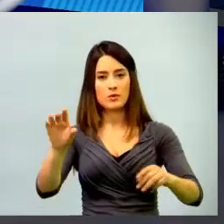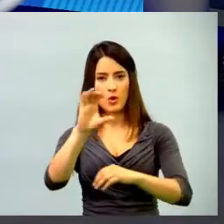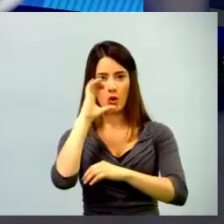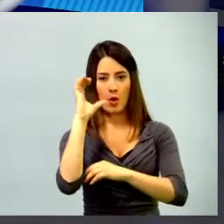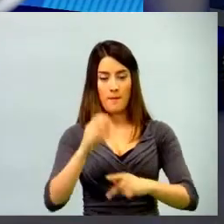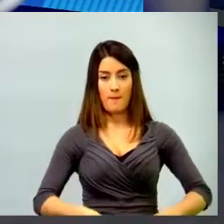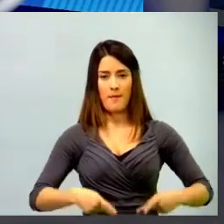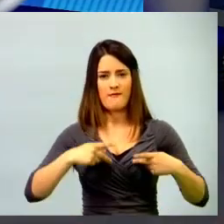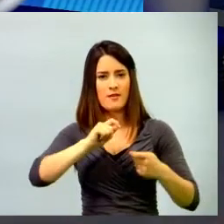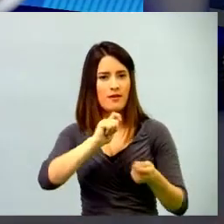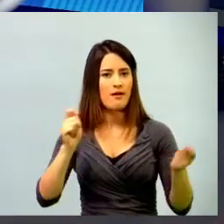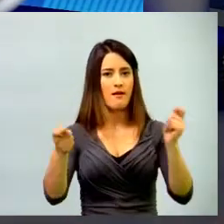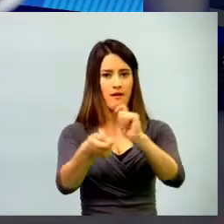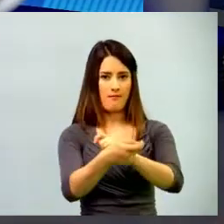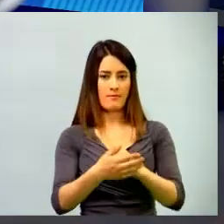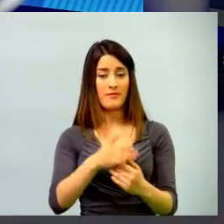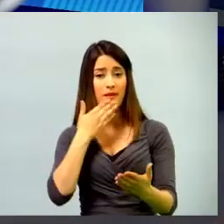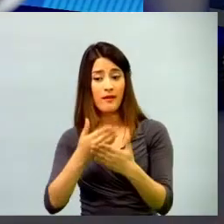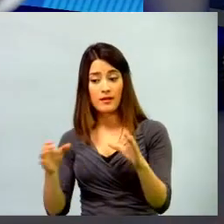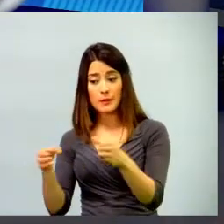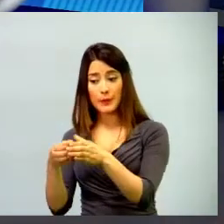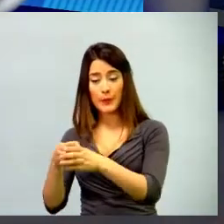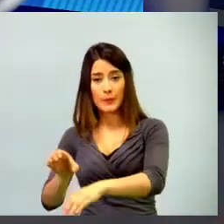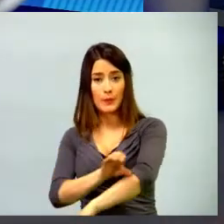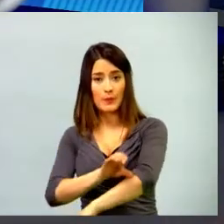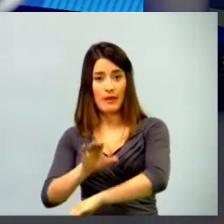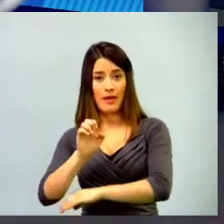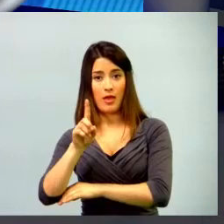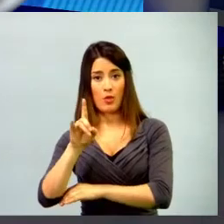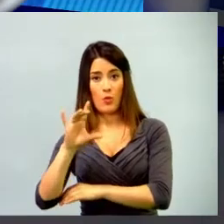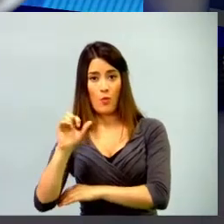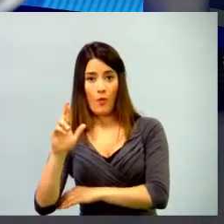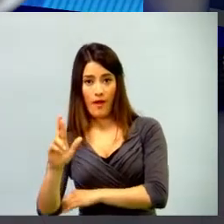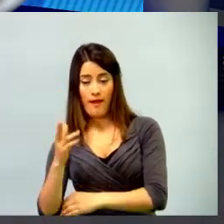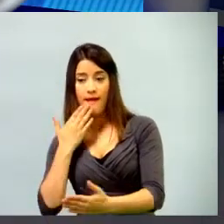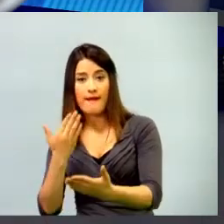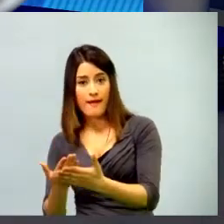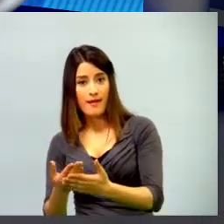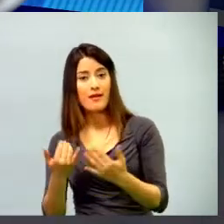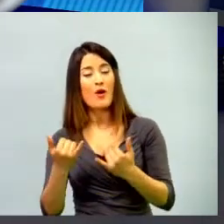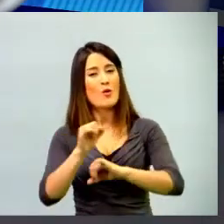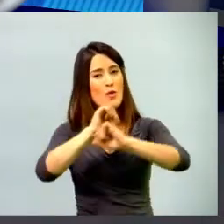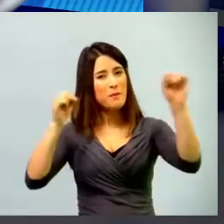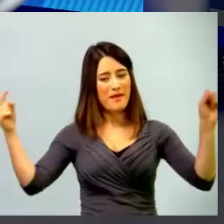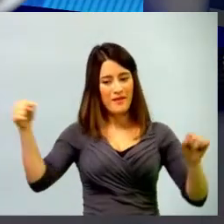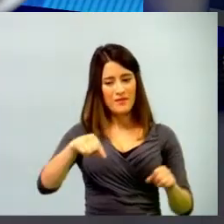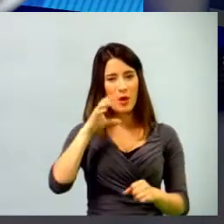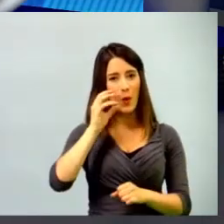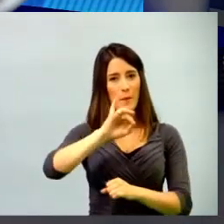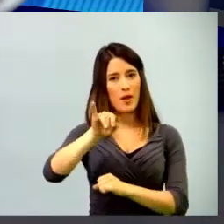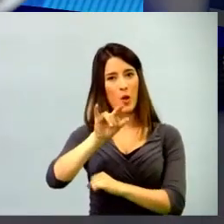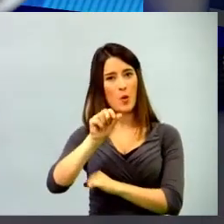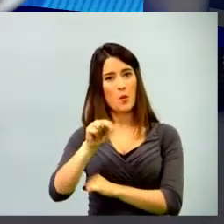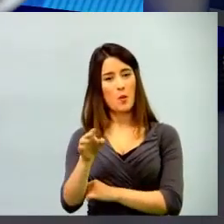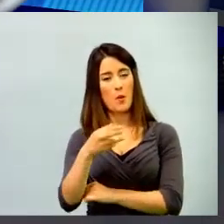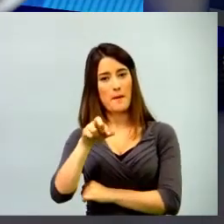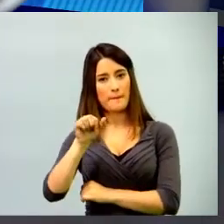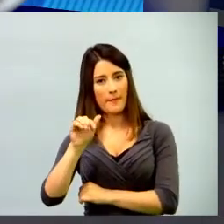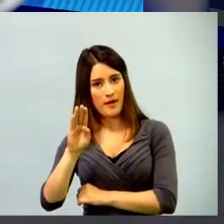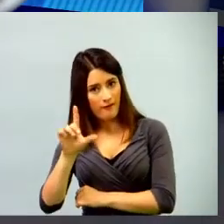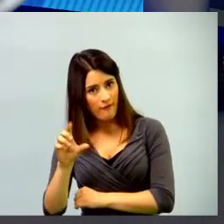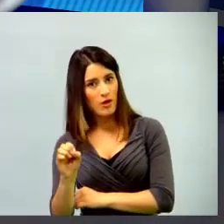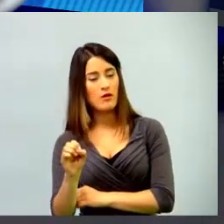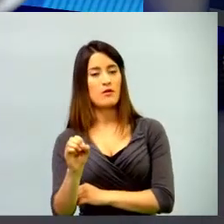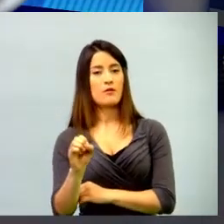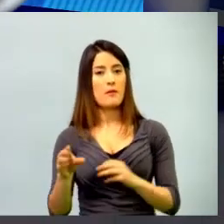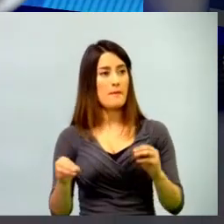todo el equipo nuestro de Computadores para Educar, porque acá está el área de formación, esta mañana estuvo Juan Pablo, el área de operaciones, pero acá hay actores